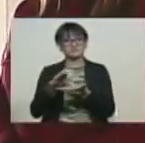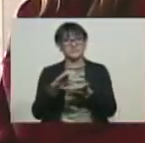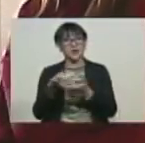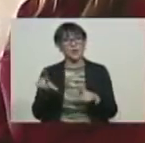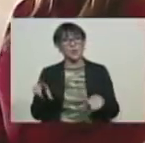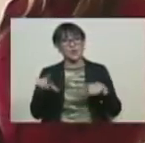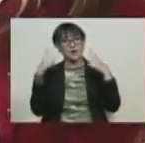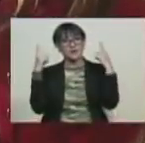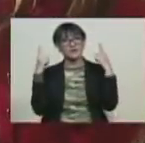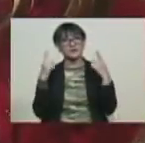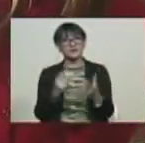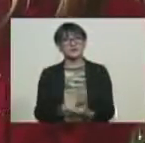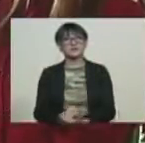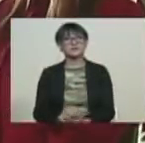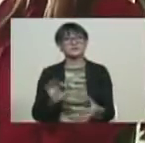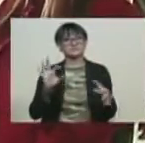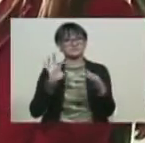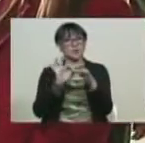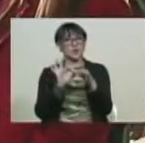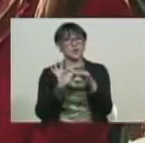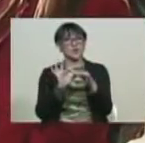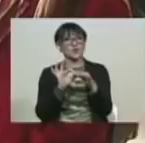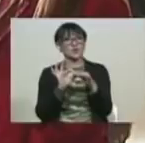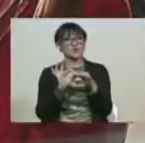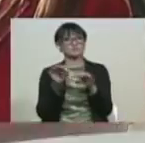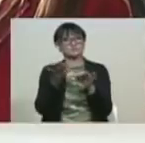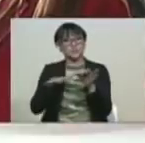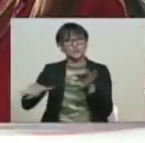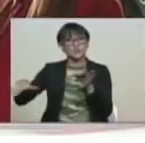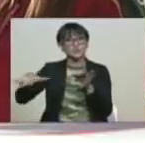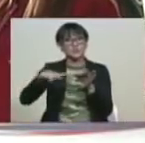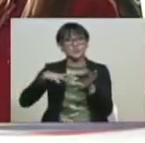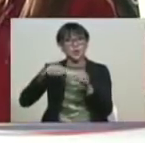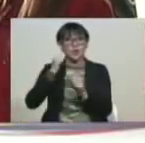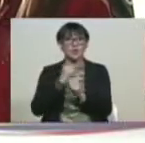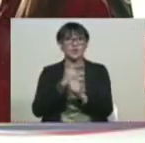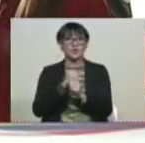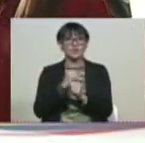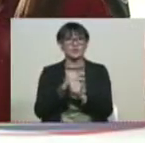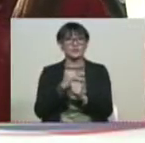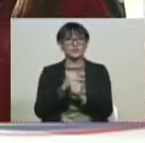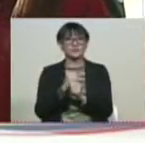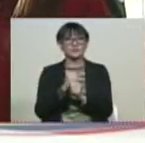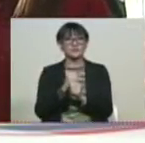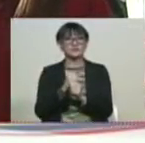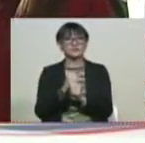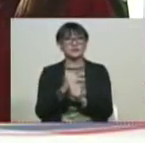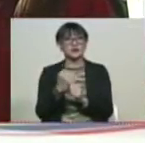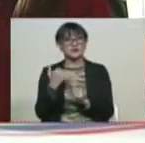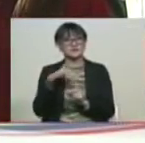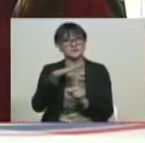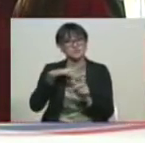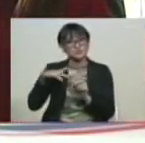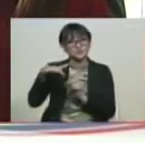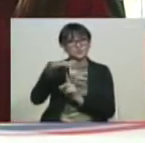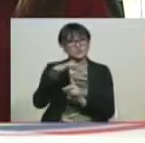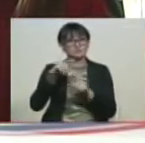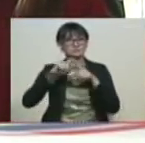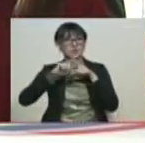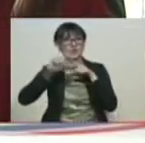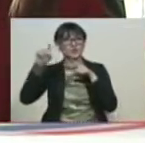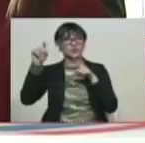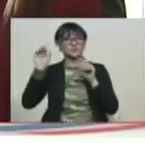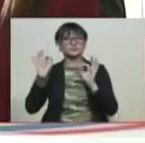de La Guaira. Y va a conectar precisamente el resto de la obra aquí alrededor del Guarayra